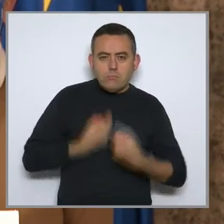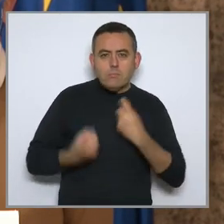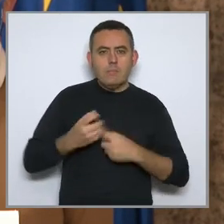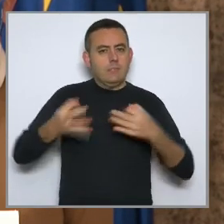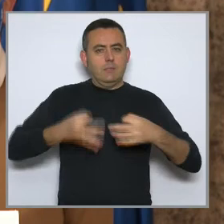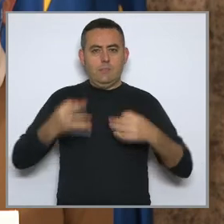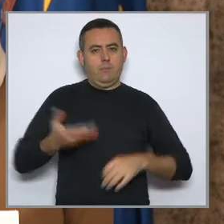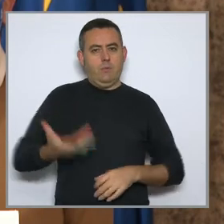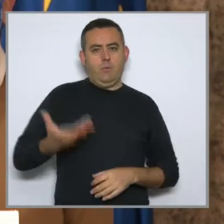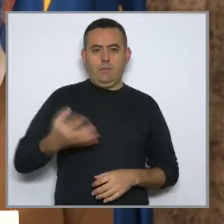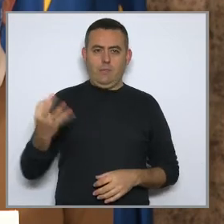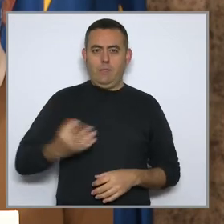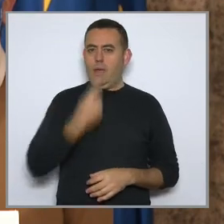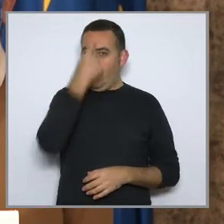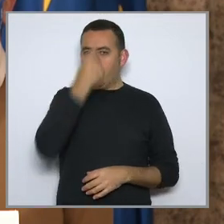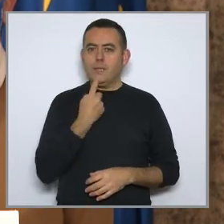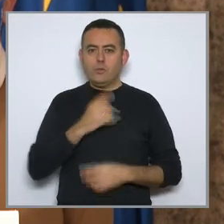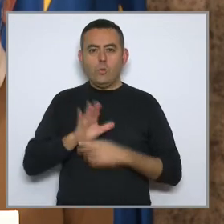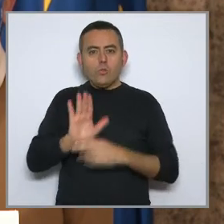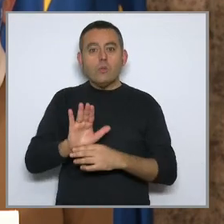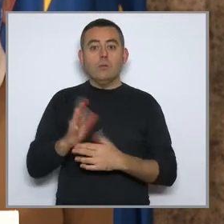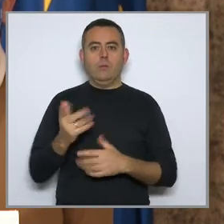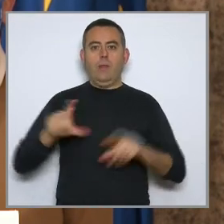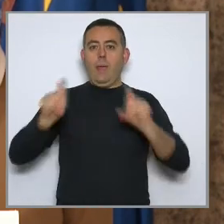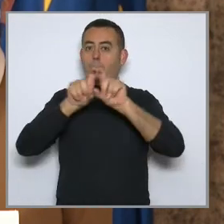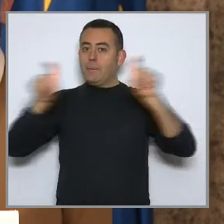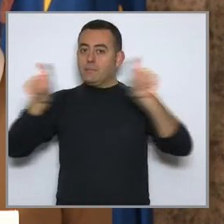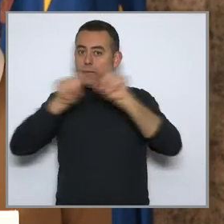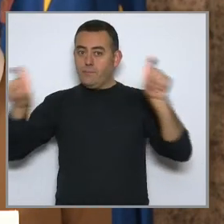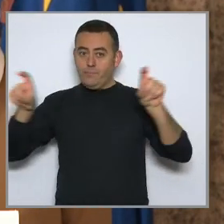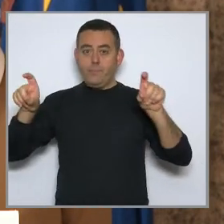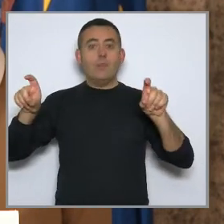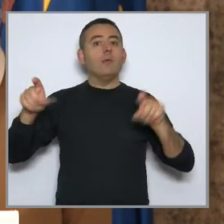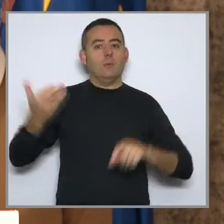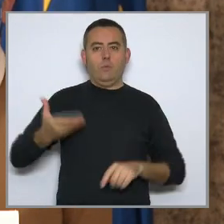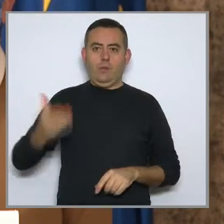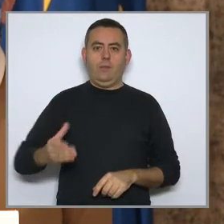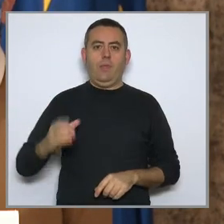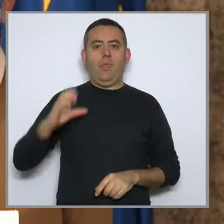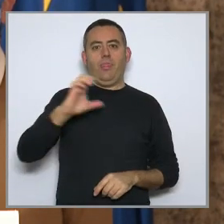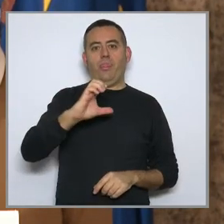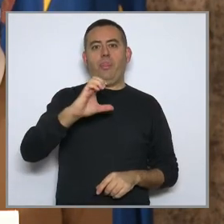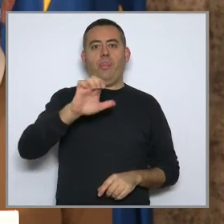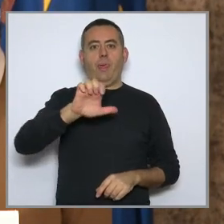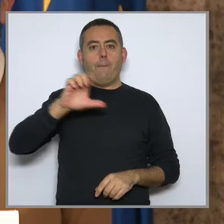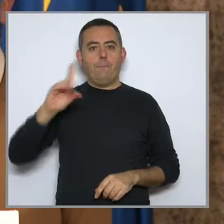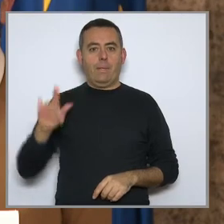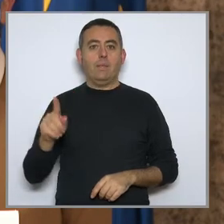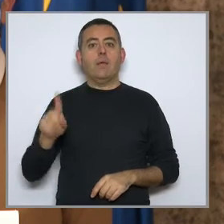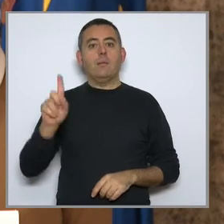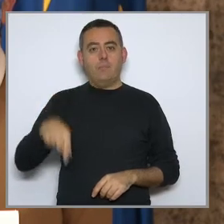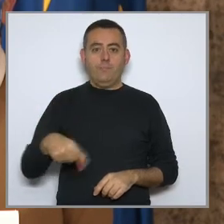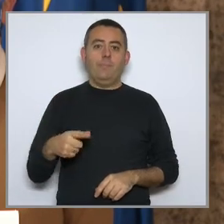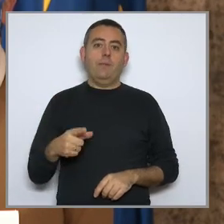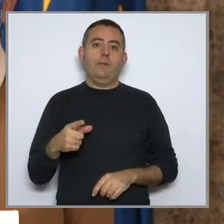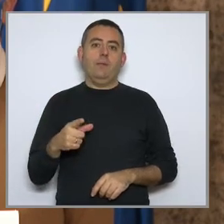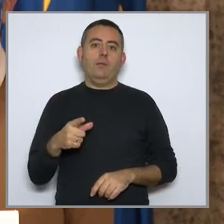actitud de empresarios, de la CEP, de UGT y de Comisiones Obreras. Es